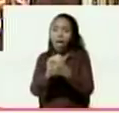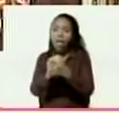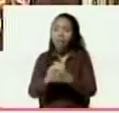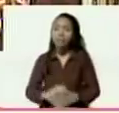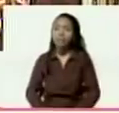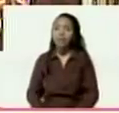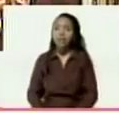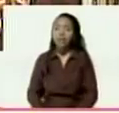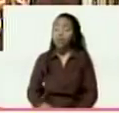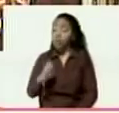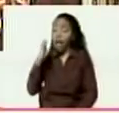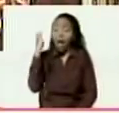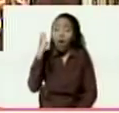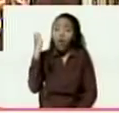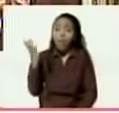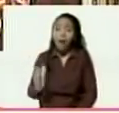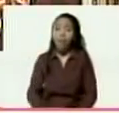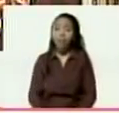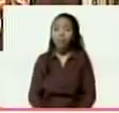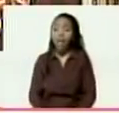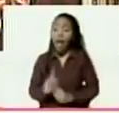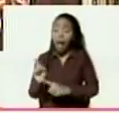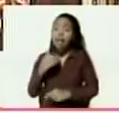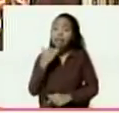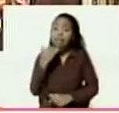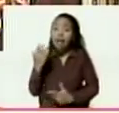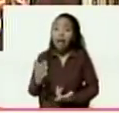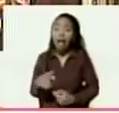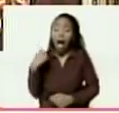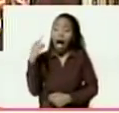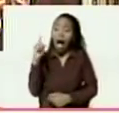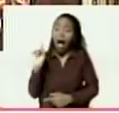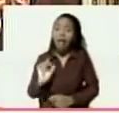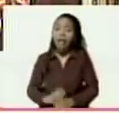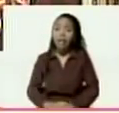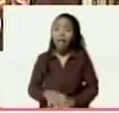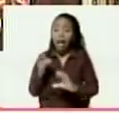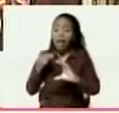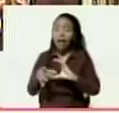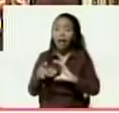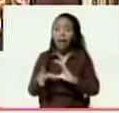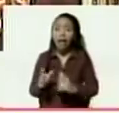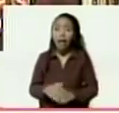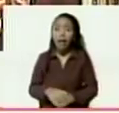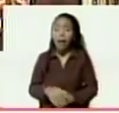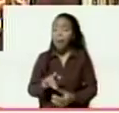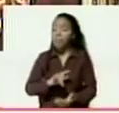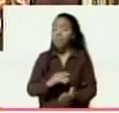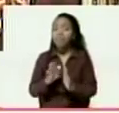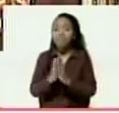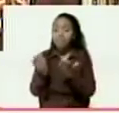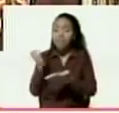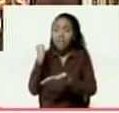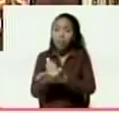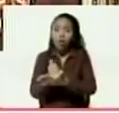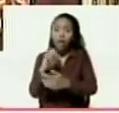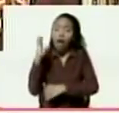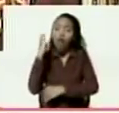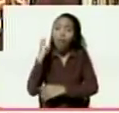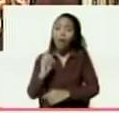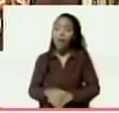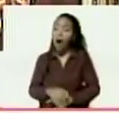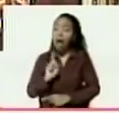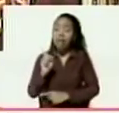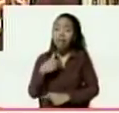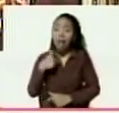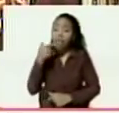todas sus amistades son europeas. Ella casi tiene carné, ¿cómo se llama? Pasaporte europeo. Así le